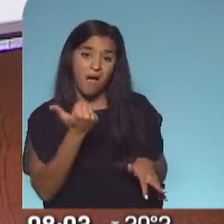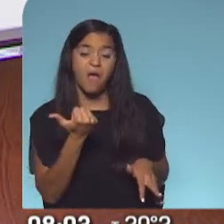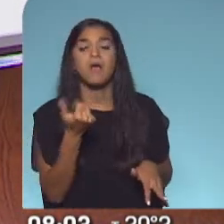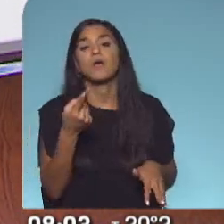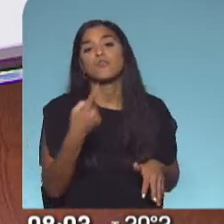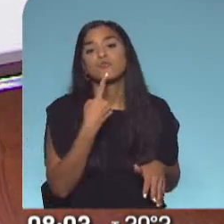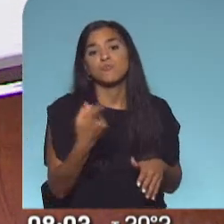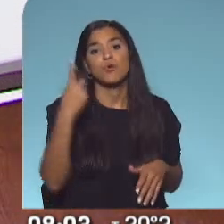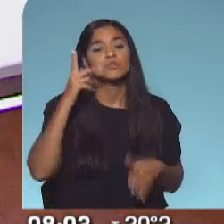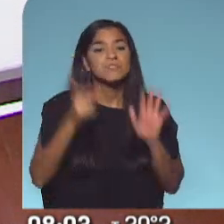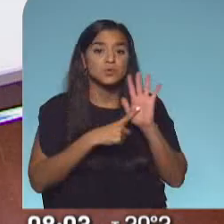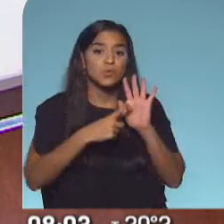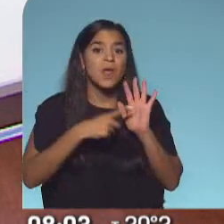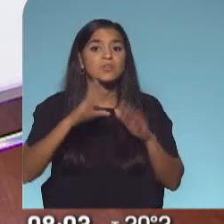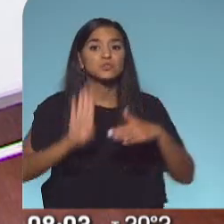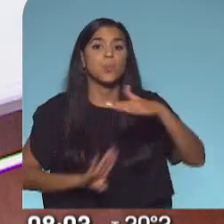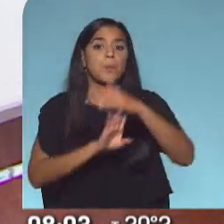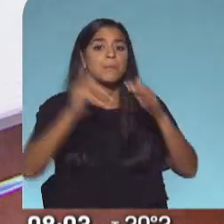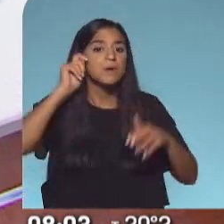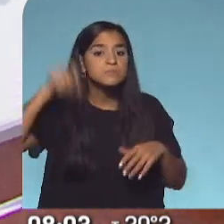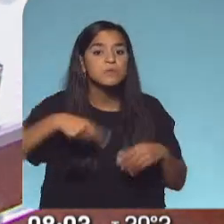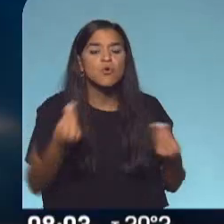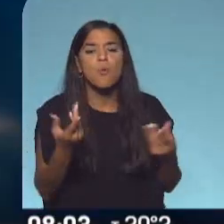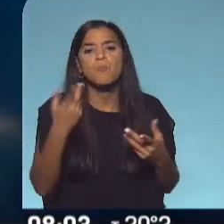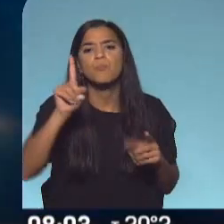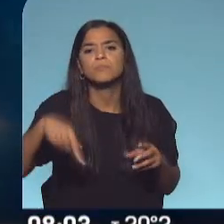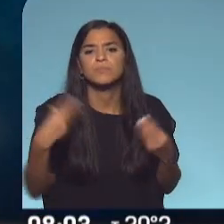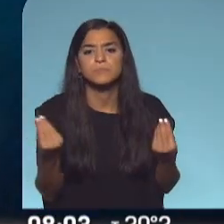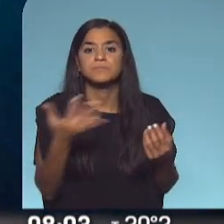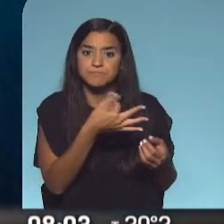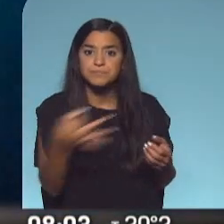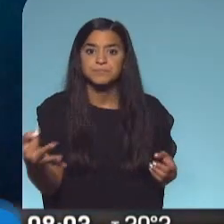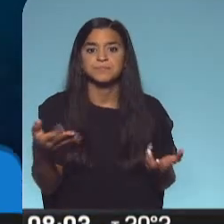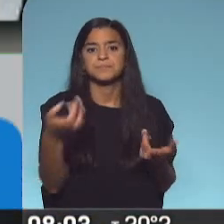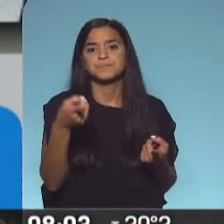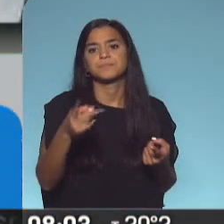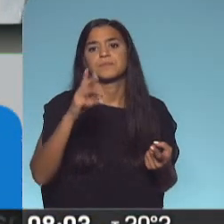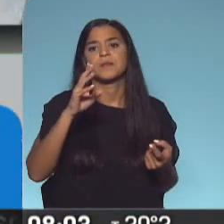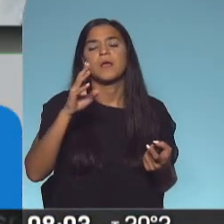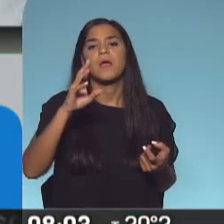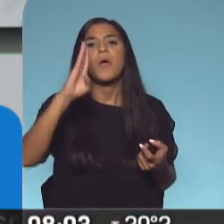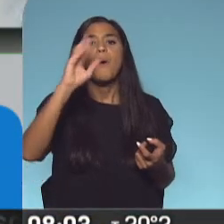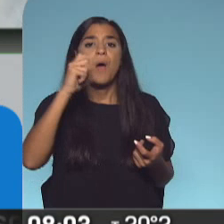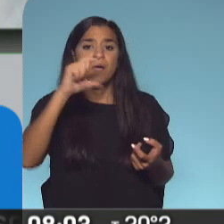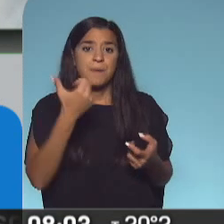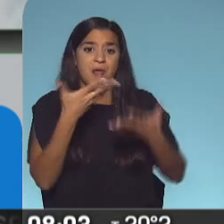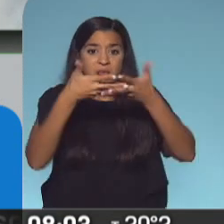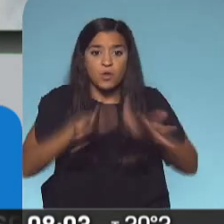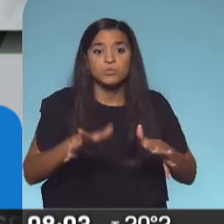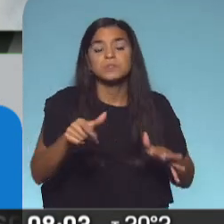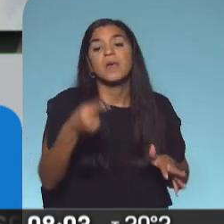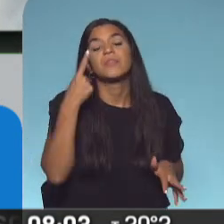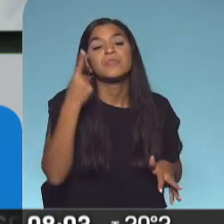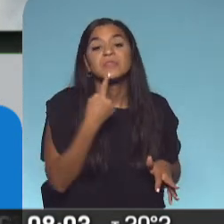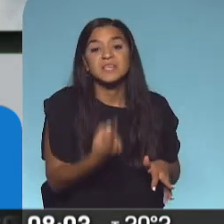Corte Suprema de Justicia. Pero, ¿cuál es la cuestión política a partir de esta renuncia? Exactamente, porque el argumento de Vaca para renunciar es que lo que intenta es que